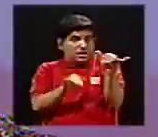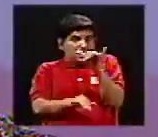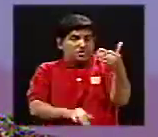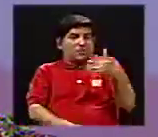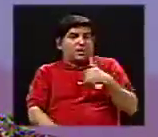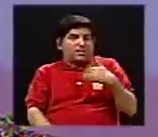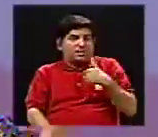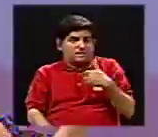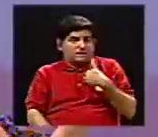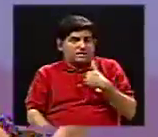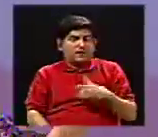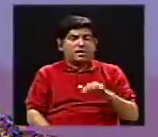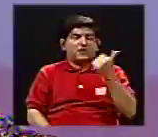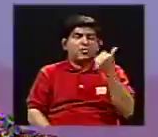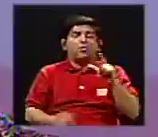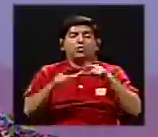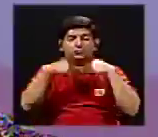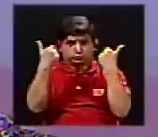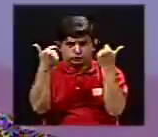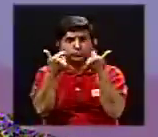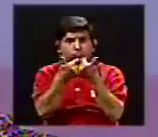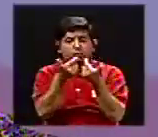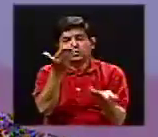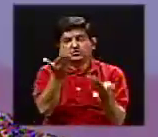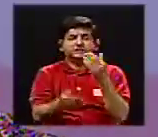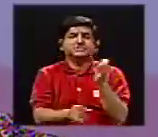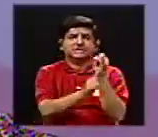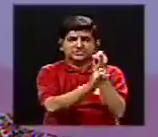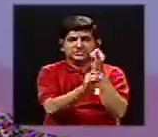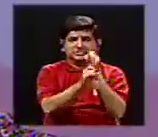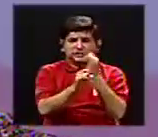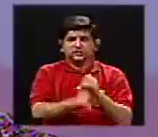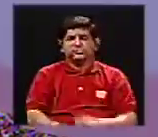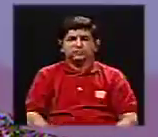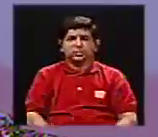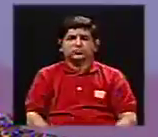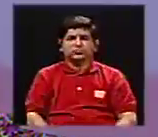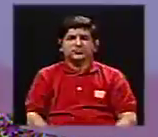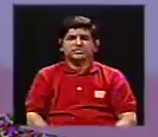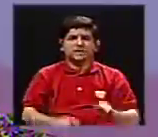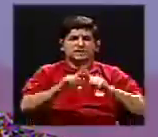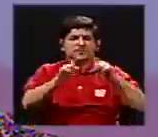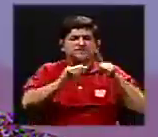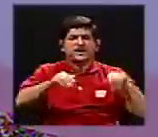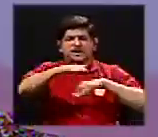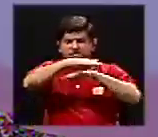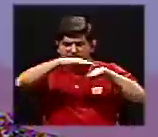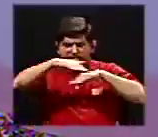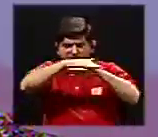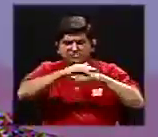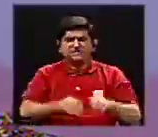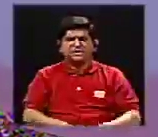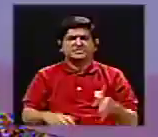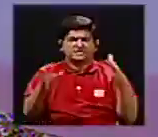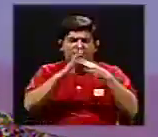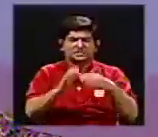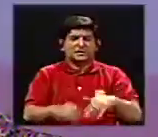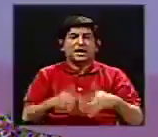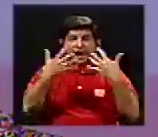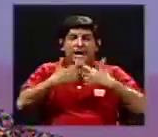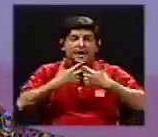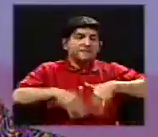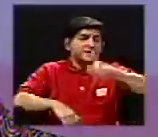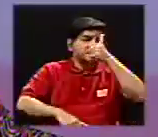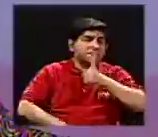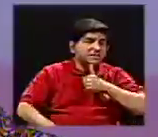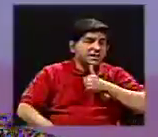También están otros sectores, instituciones mismas. Hay diferentes plataformas también sobre el agua. ¿Empresa privada, por